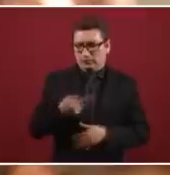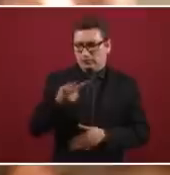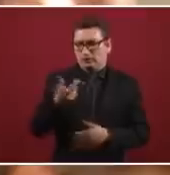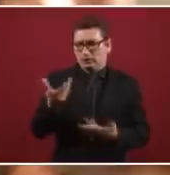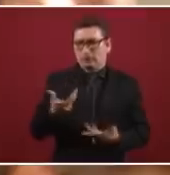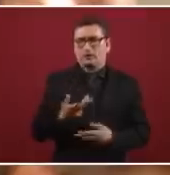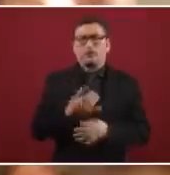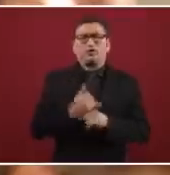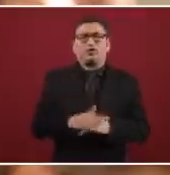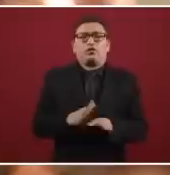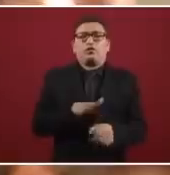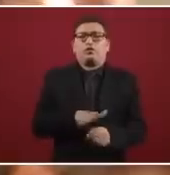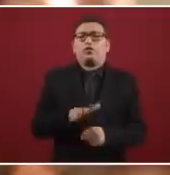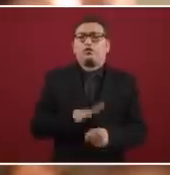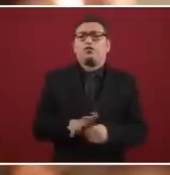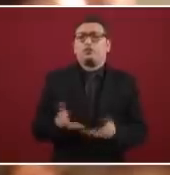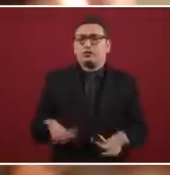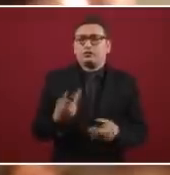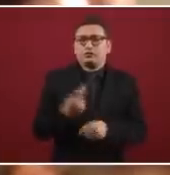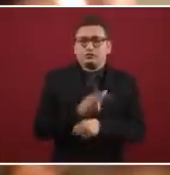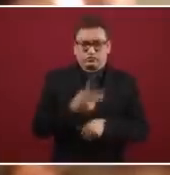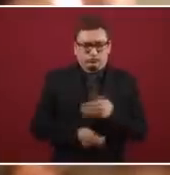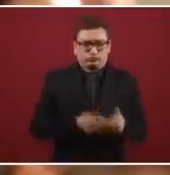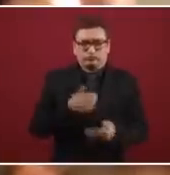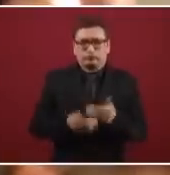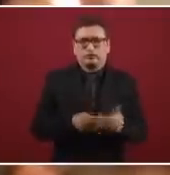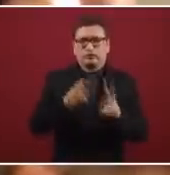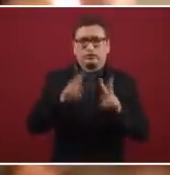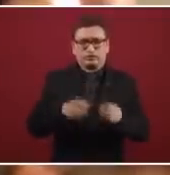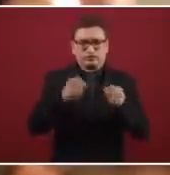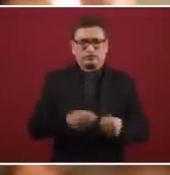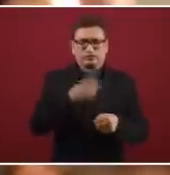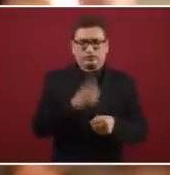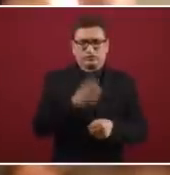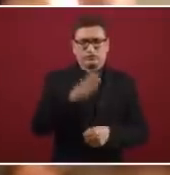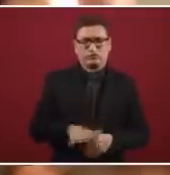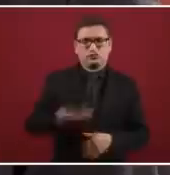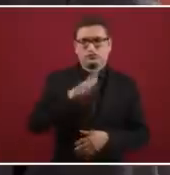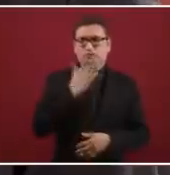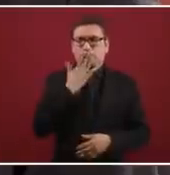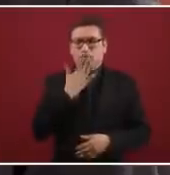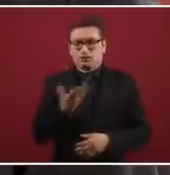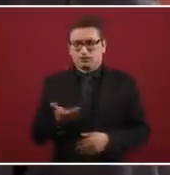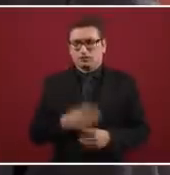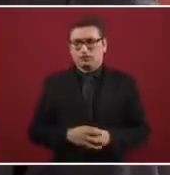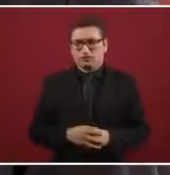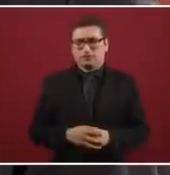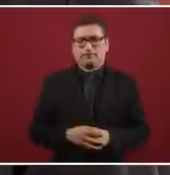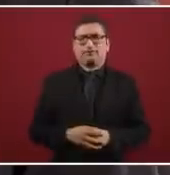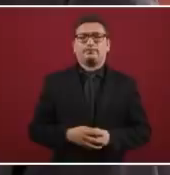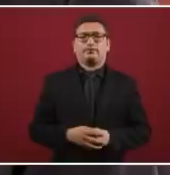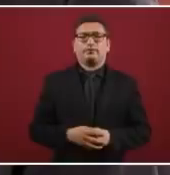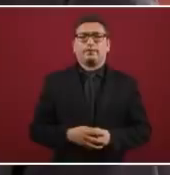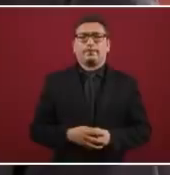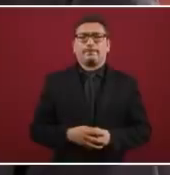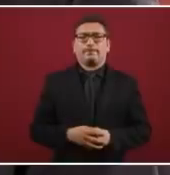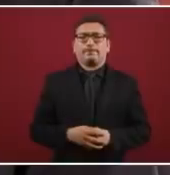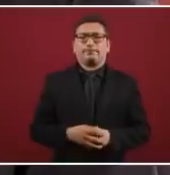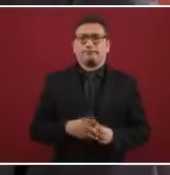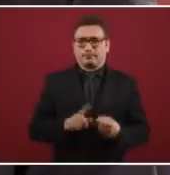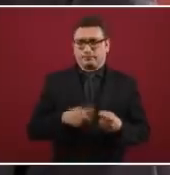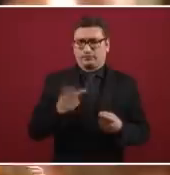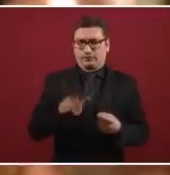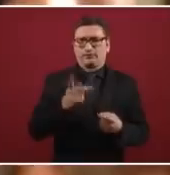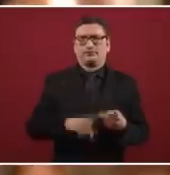presidente, ¿qué información tiene sobre avances en materia de seguridad en Sonora, en la mesa de seguridad? Y